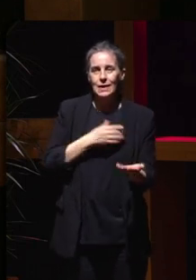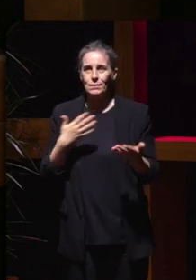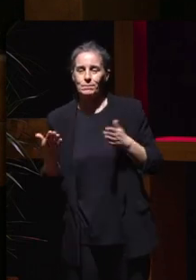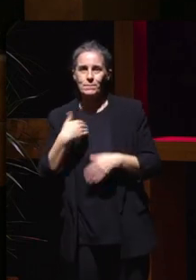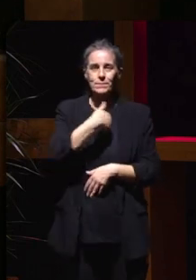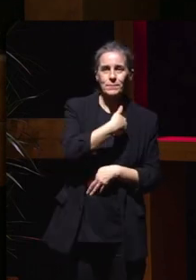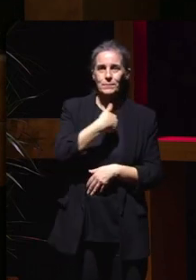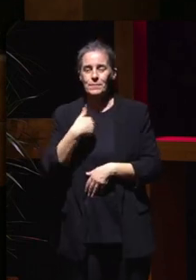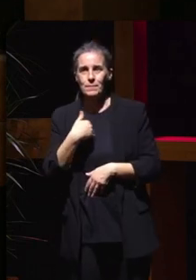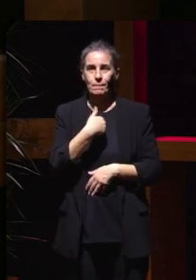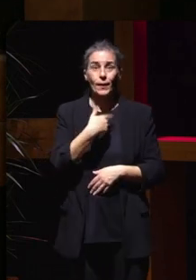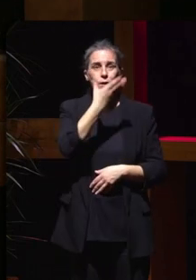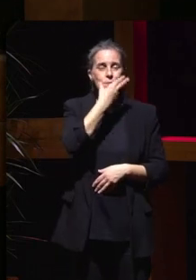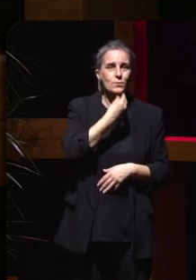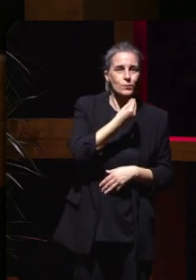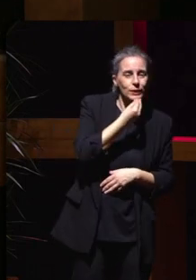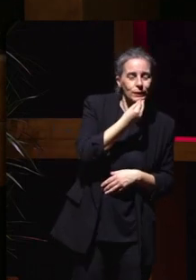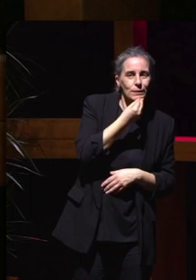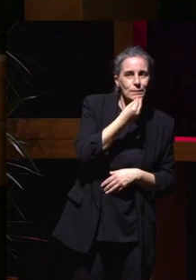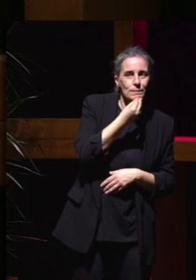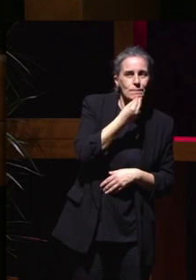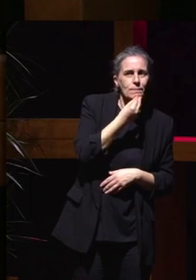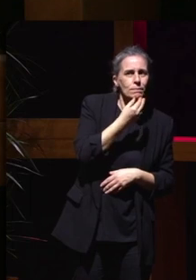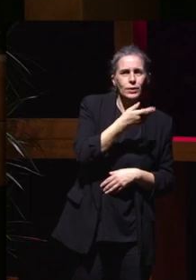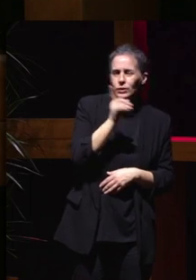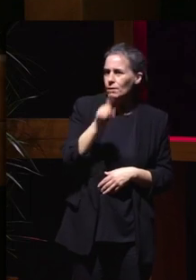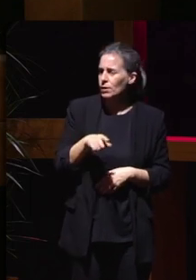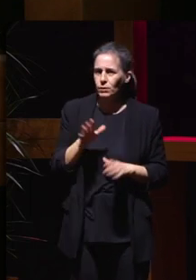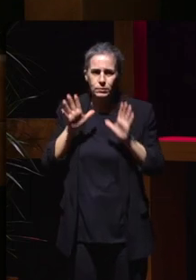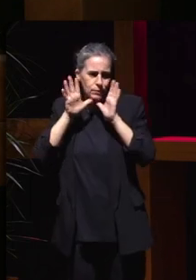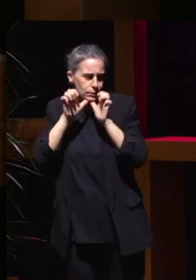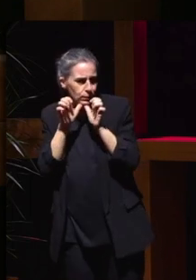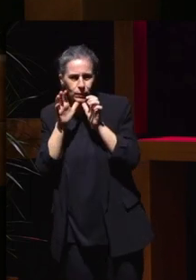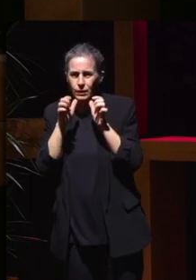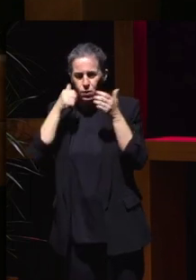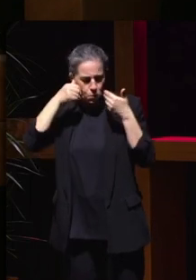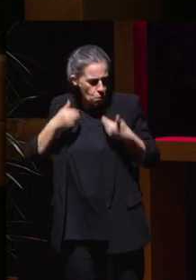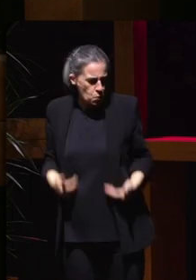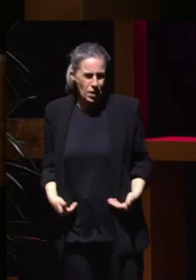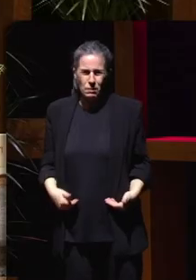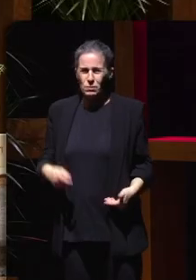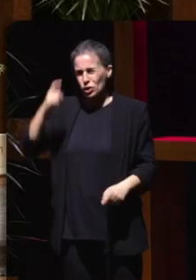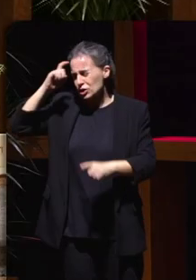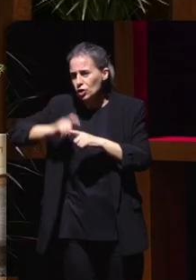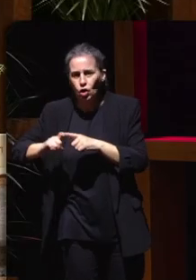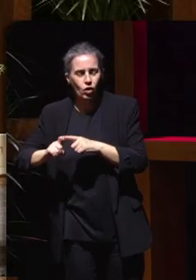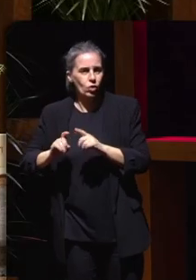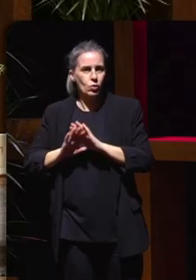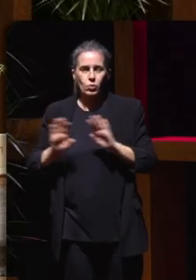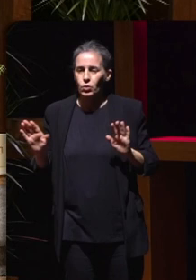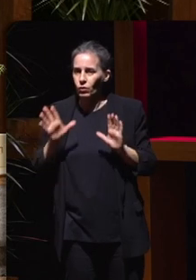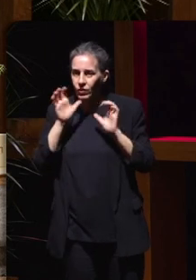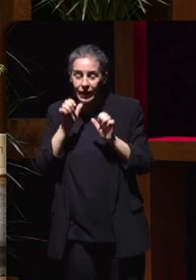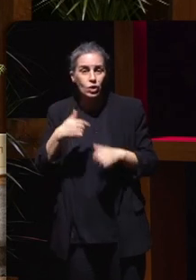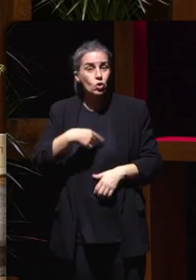tempo un dos peores días que viví chamáis física Es psicológicamente para mí odiado para toda miñafilla